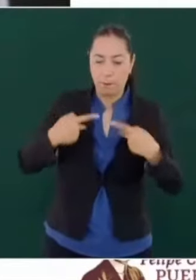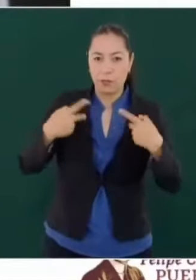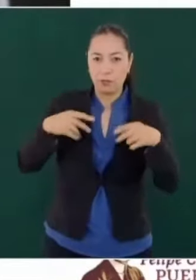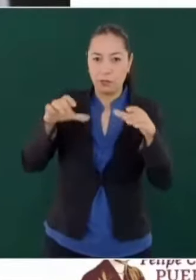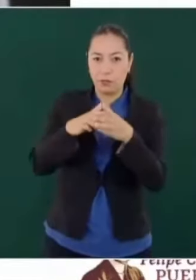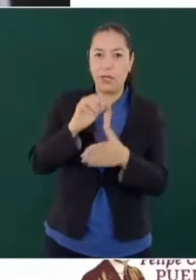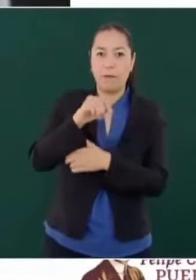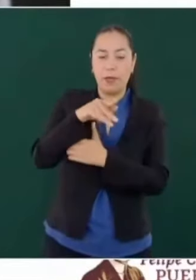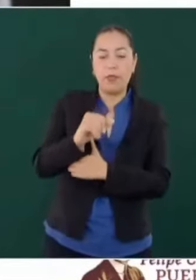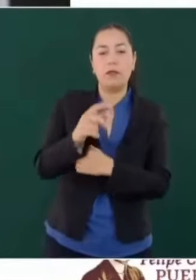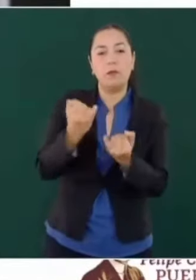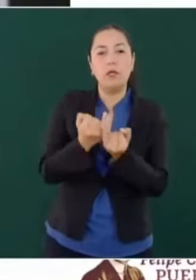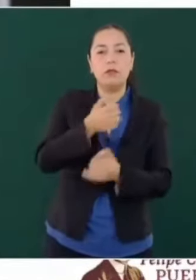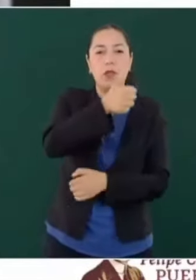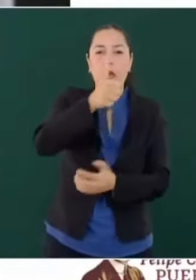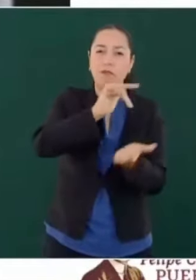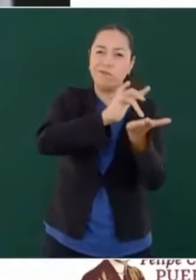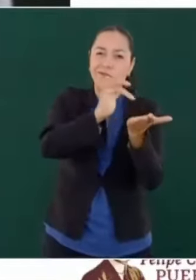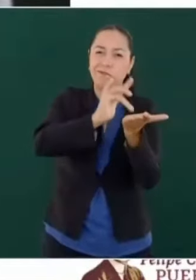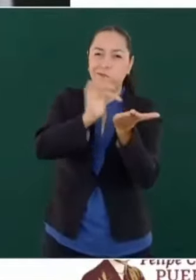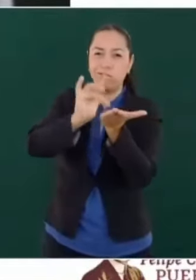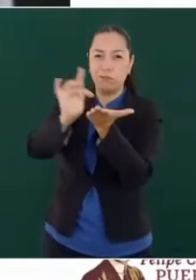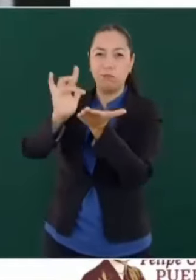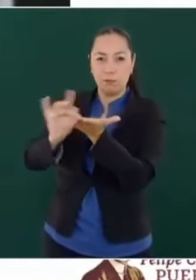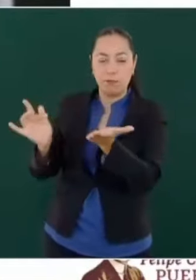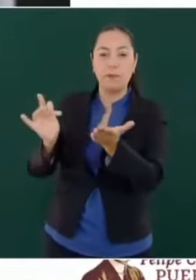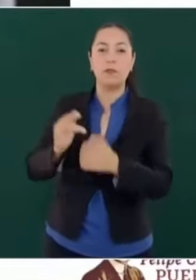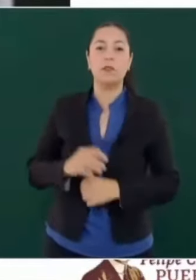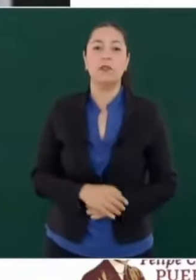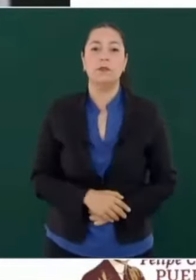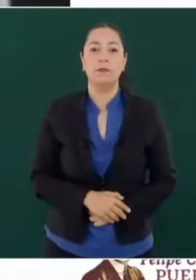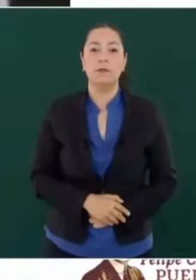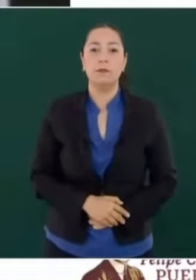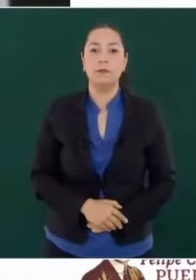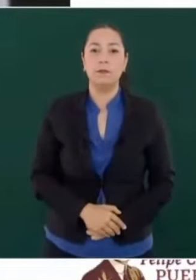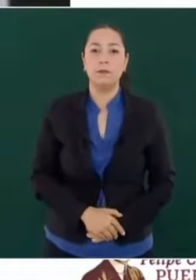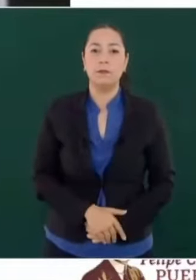doy mi agradecimiento y mi...